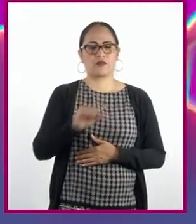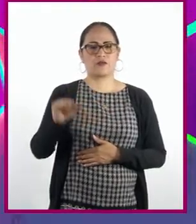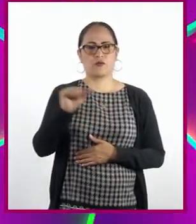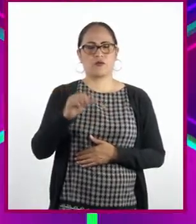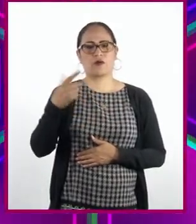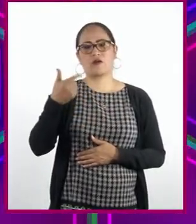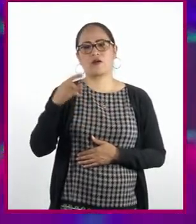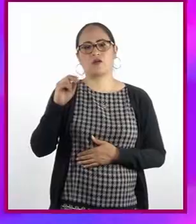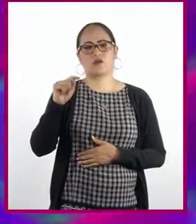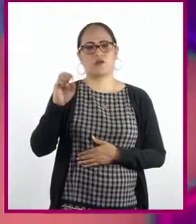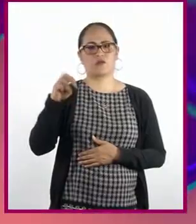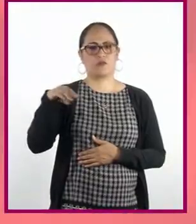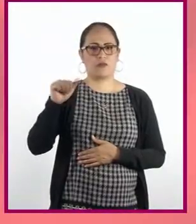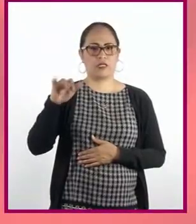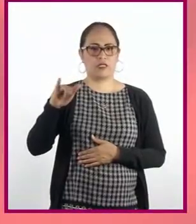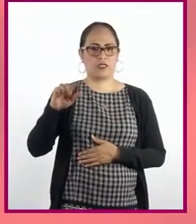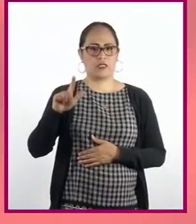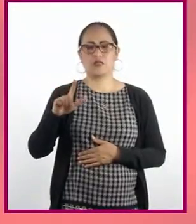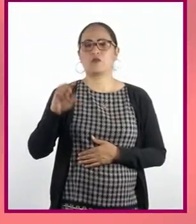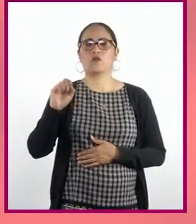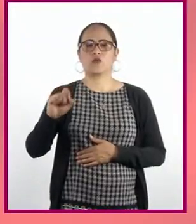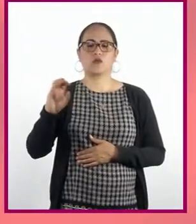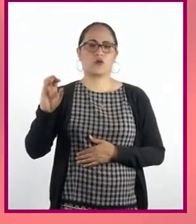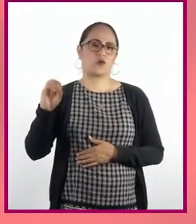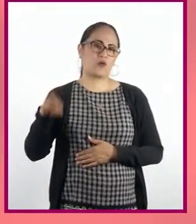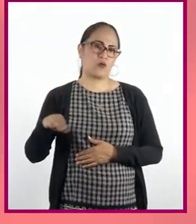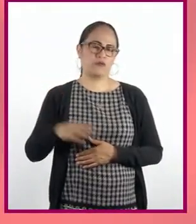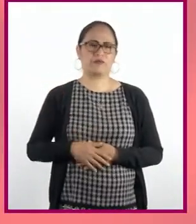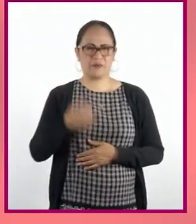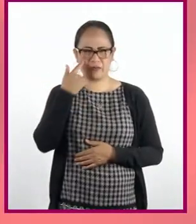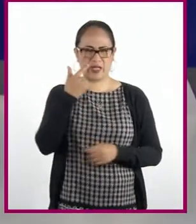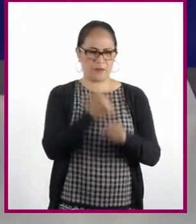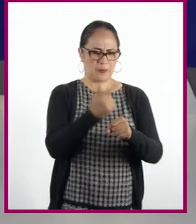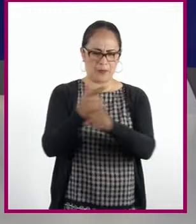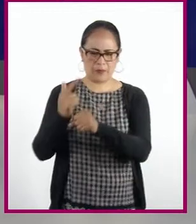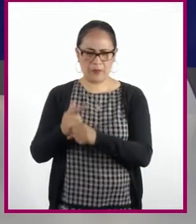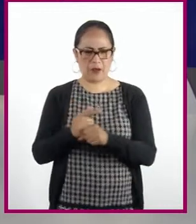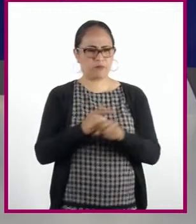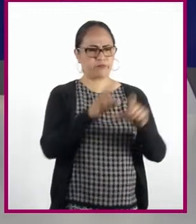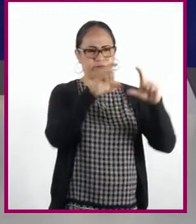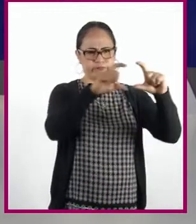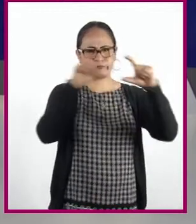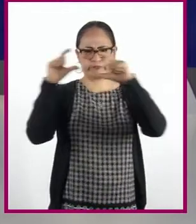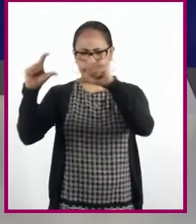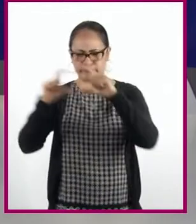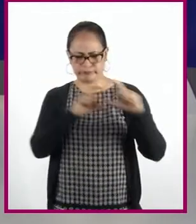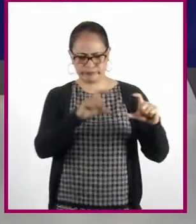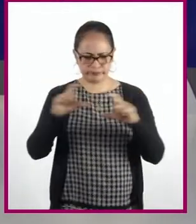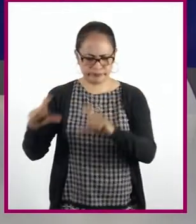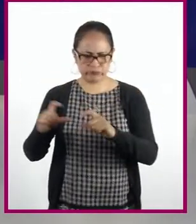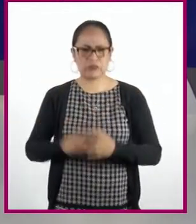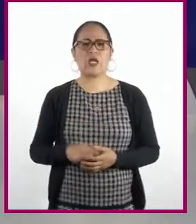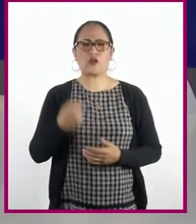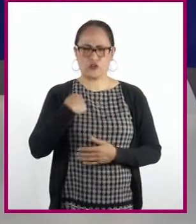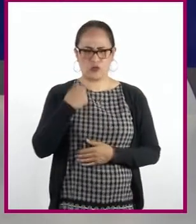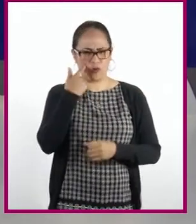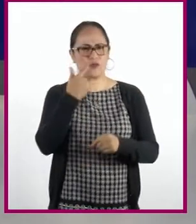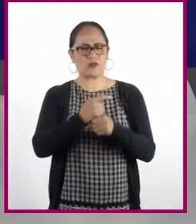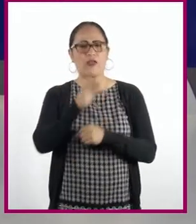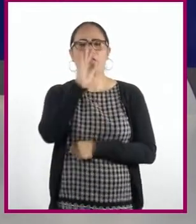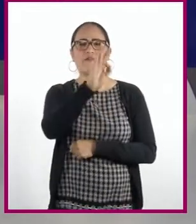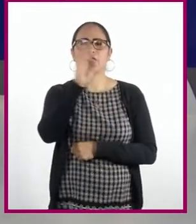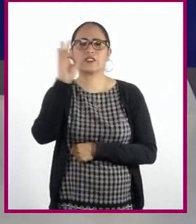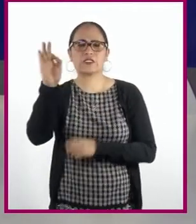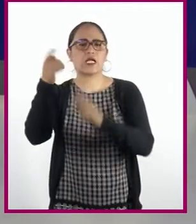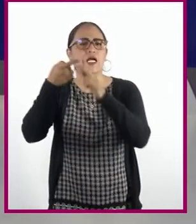hernaldo-gt@hotmail.com. ¿Qué opinan? ¿Qué elementos observaron? Profesora, yo noté que incluye la fecha al